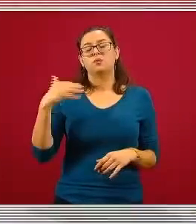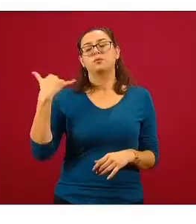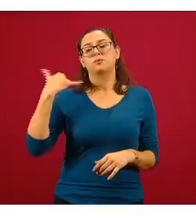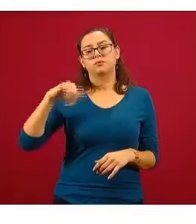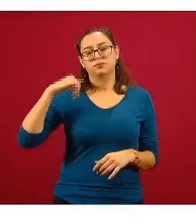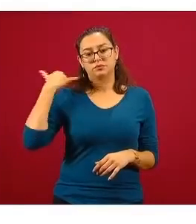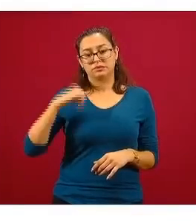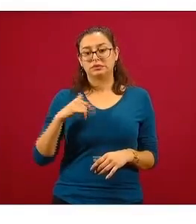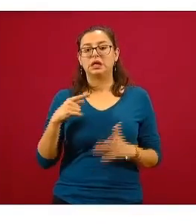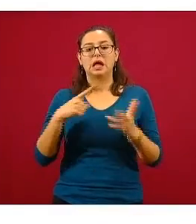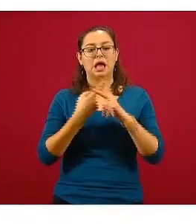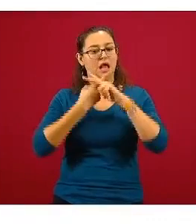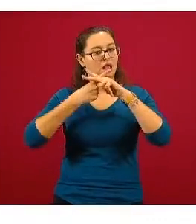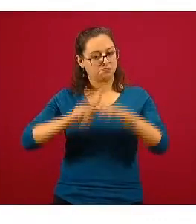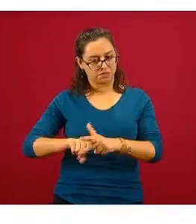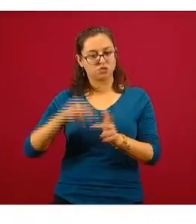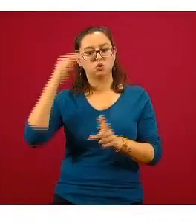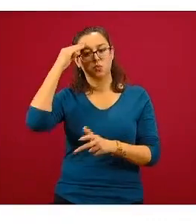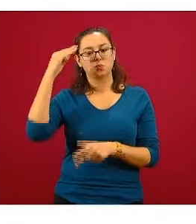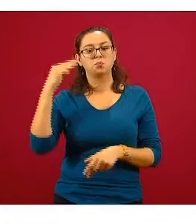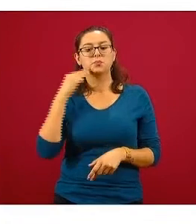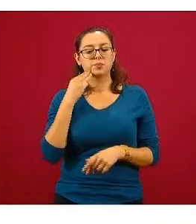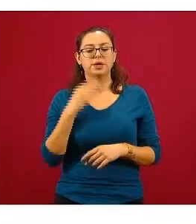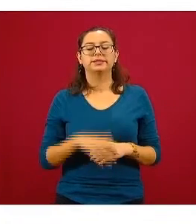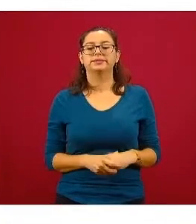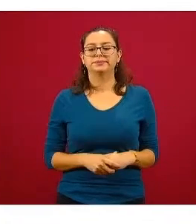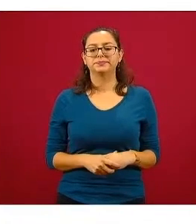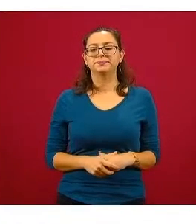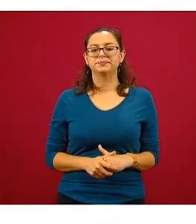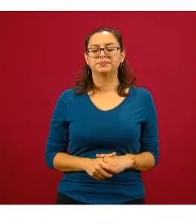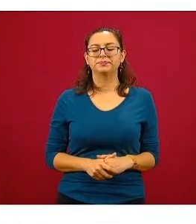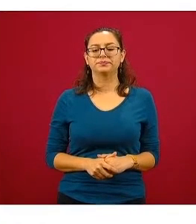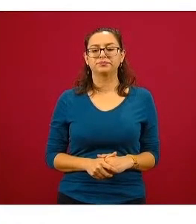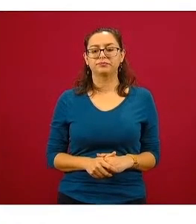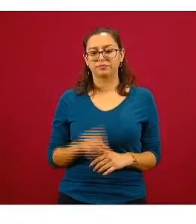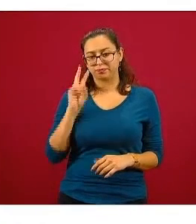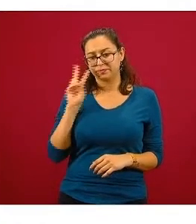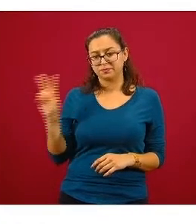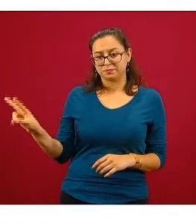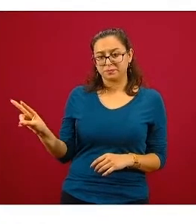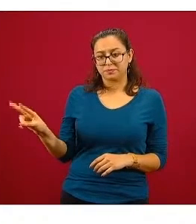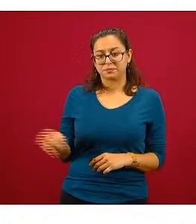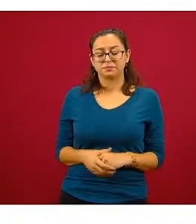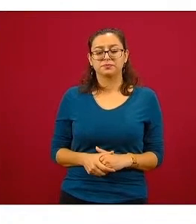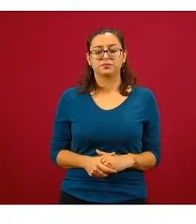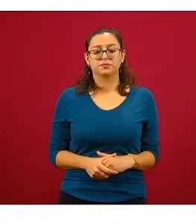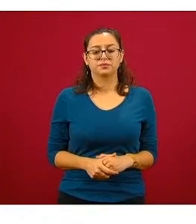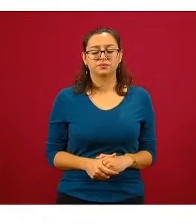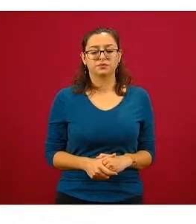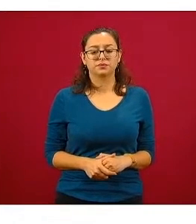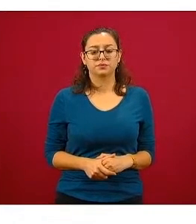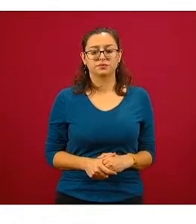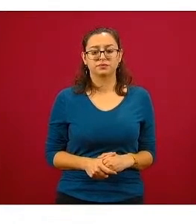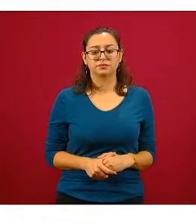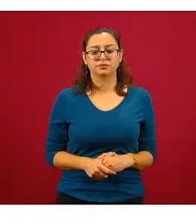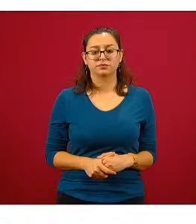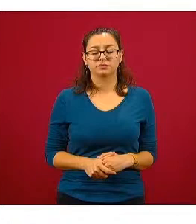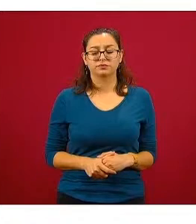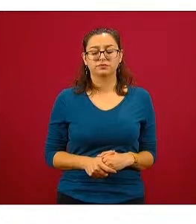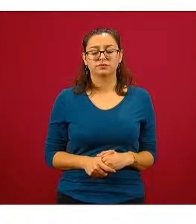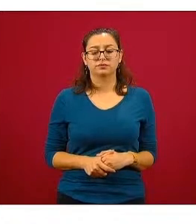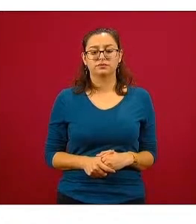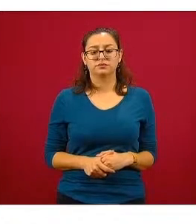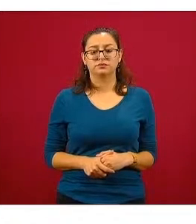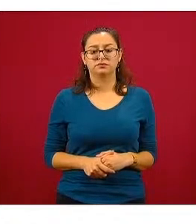inicia lógicamente con la transmisión, está Valladolid, está Umán. En un momento determinado, ya para la semana 14-15, vemos